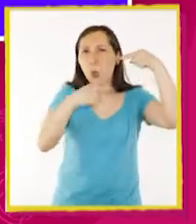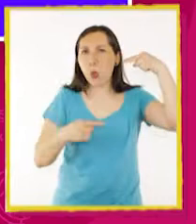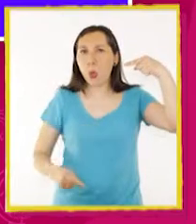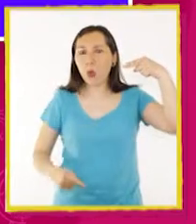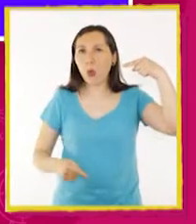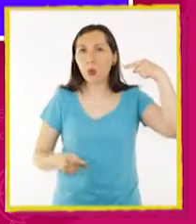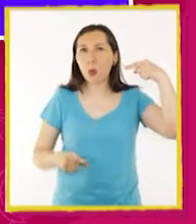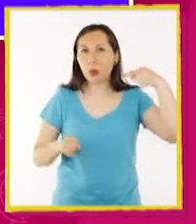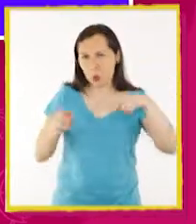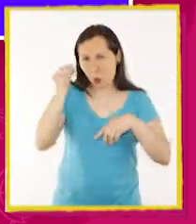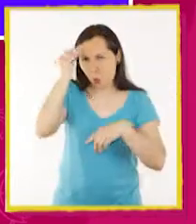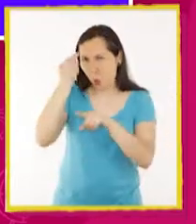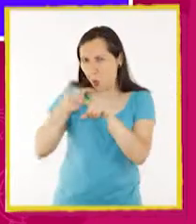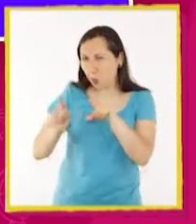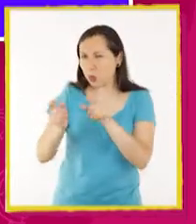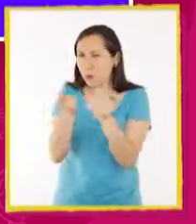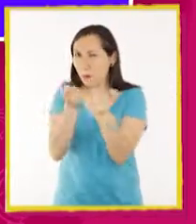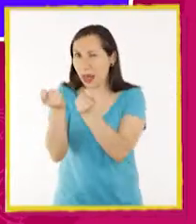ocurre?